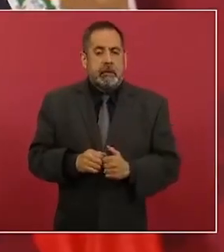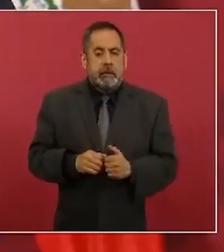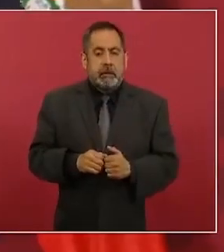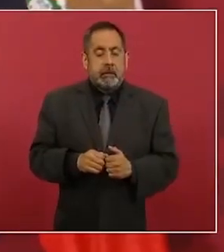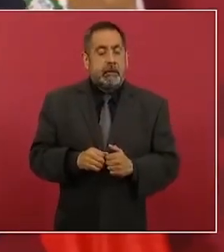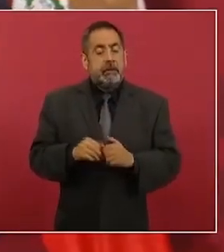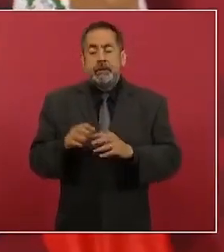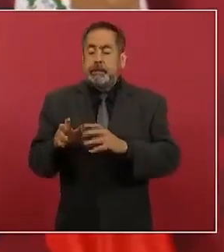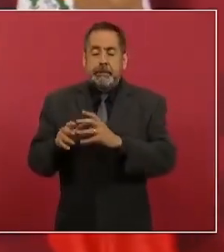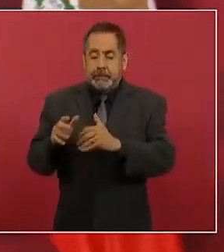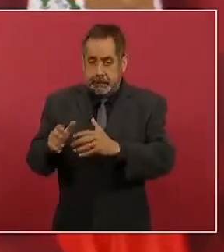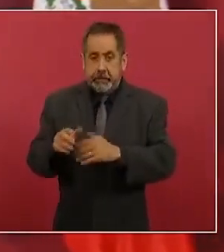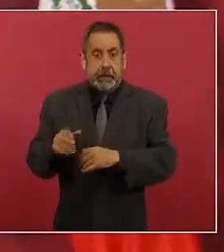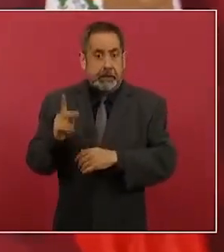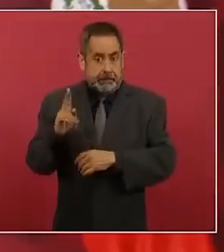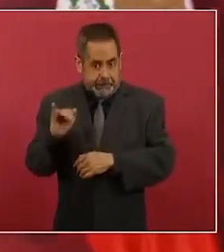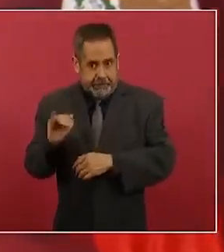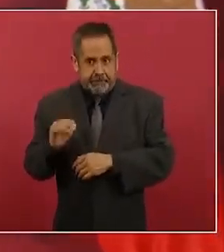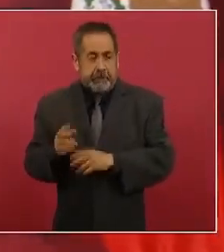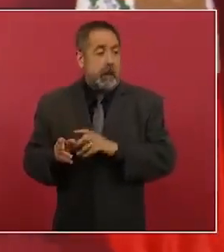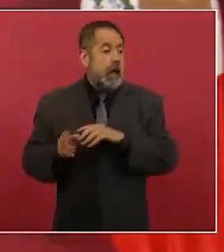surge un partido